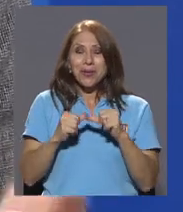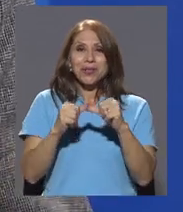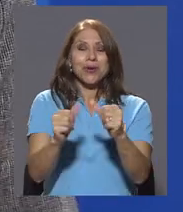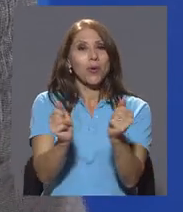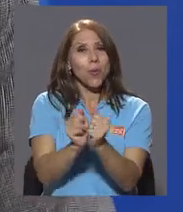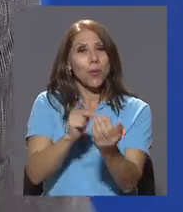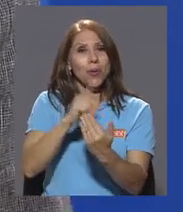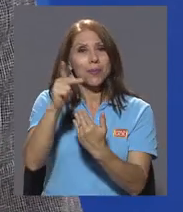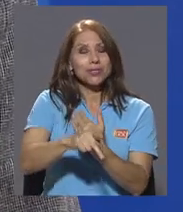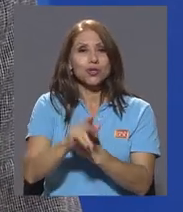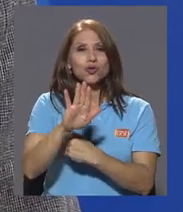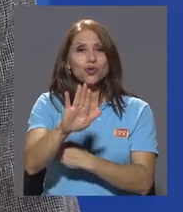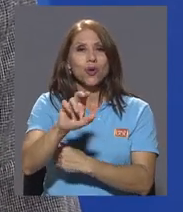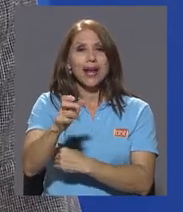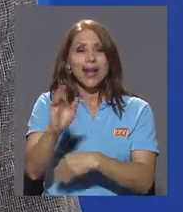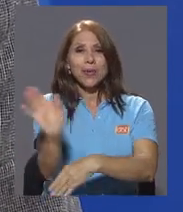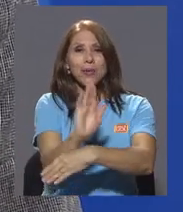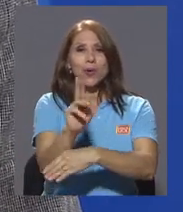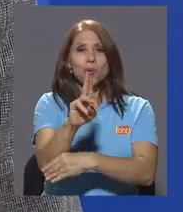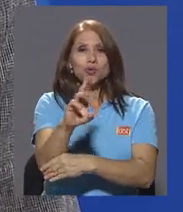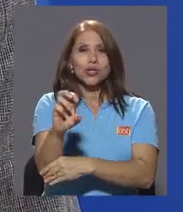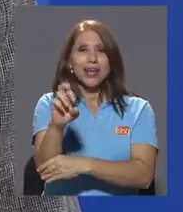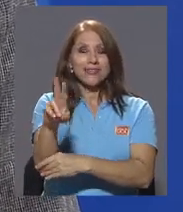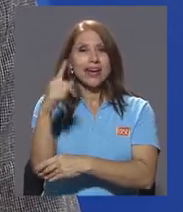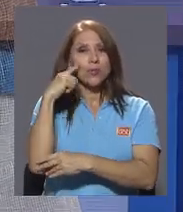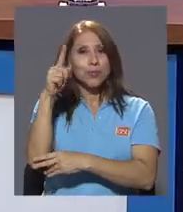programación de su canal y cr y nos vemos a la vuelta de una semana